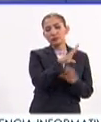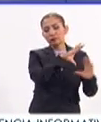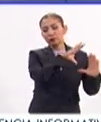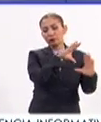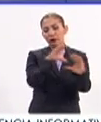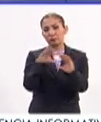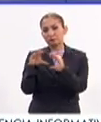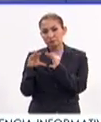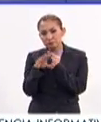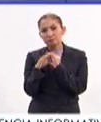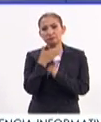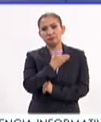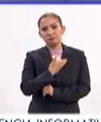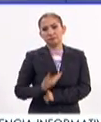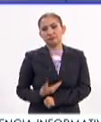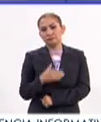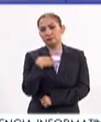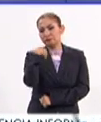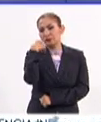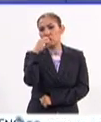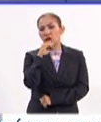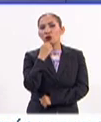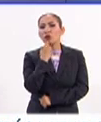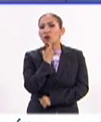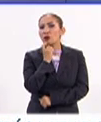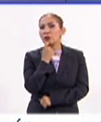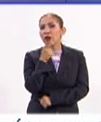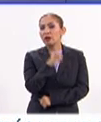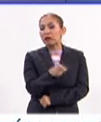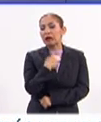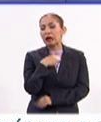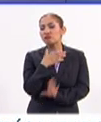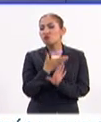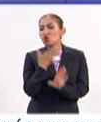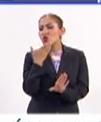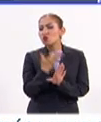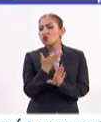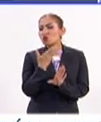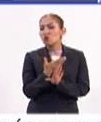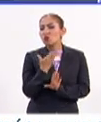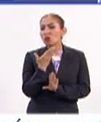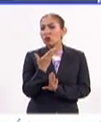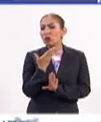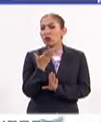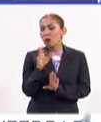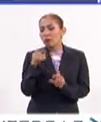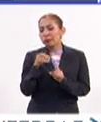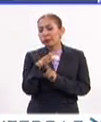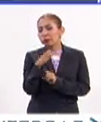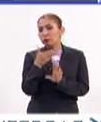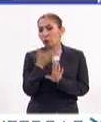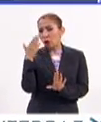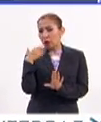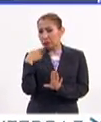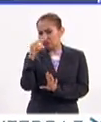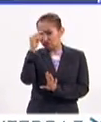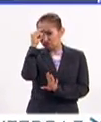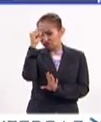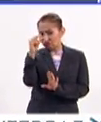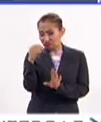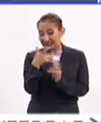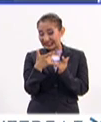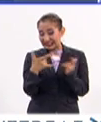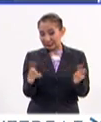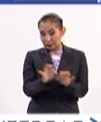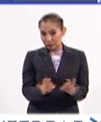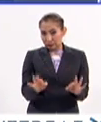formación del presidente López Obrador. Y creo que allí el que ha estado con una influencia muy intelectual e